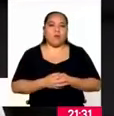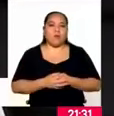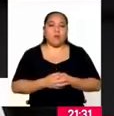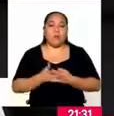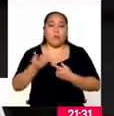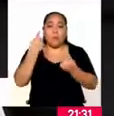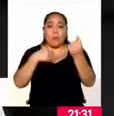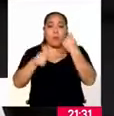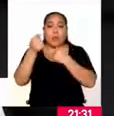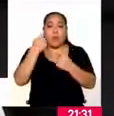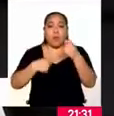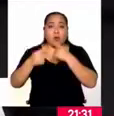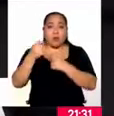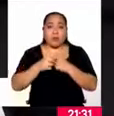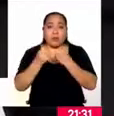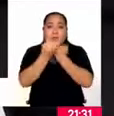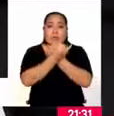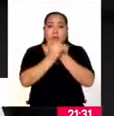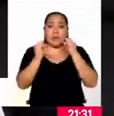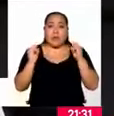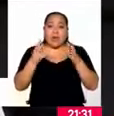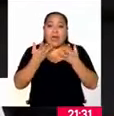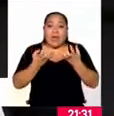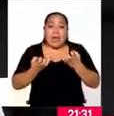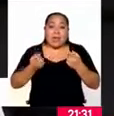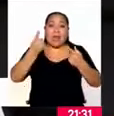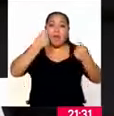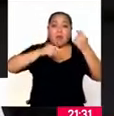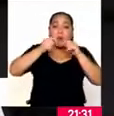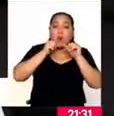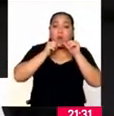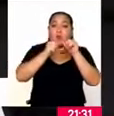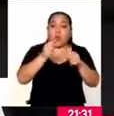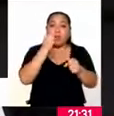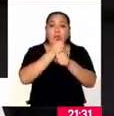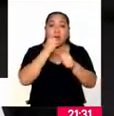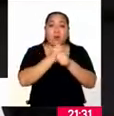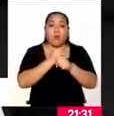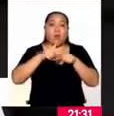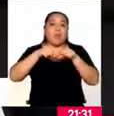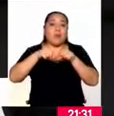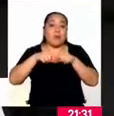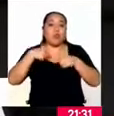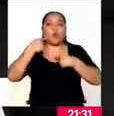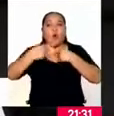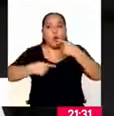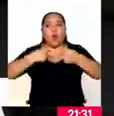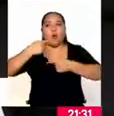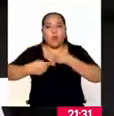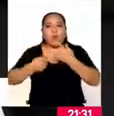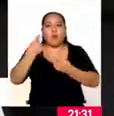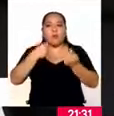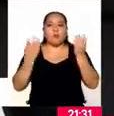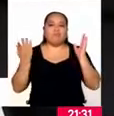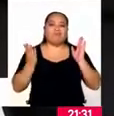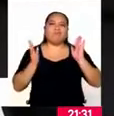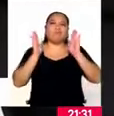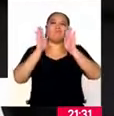Comerciantes independientes, emprendedores que querían abrir sus puestos para seguir trabajando porque dependen del día a día, han tenido que